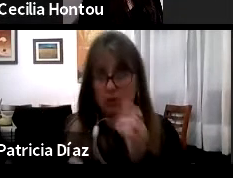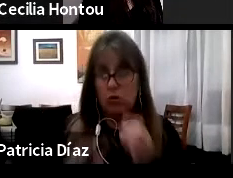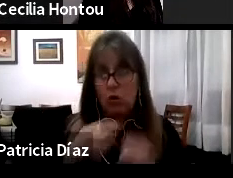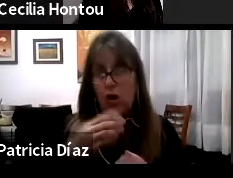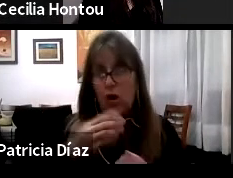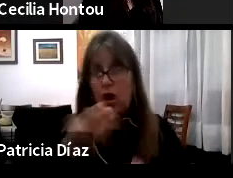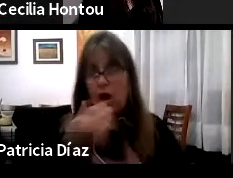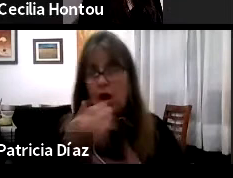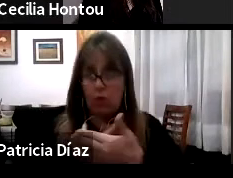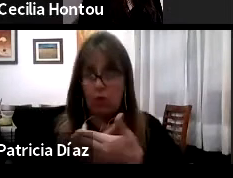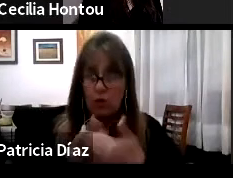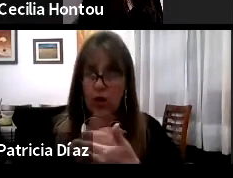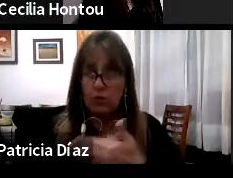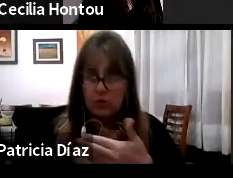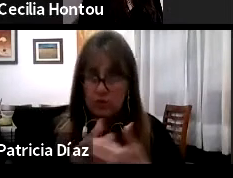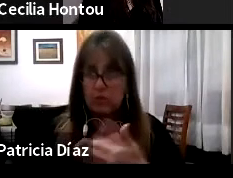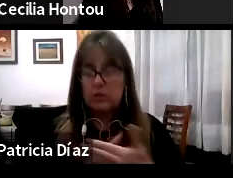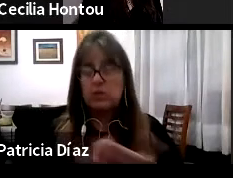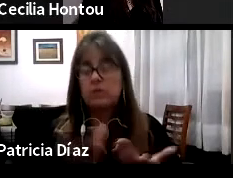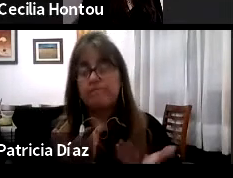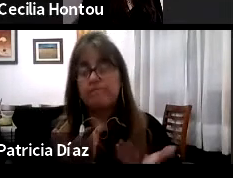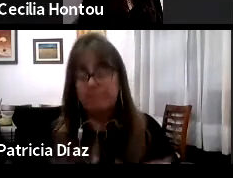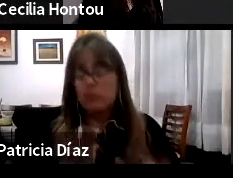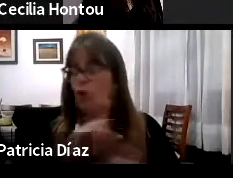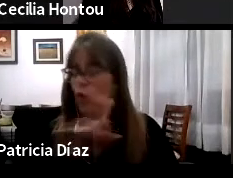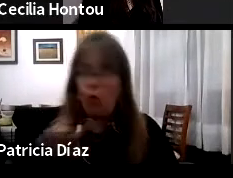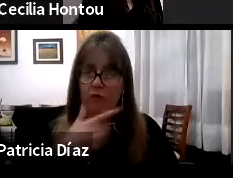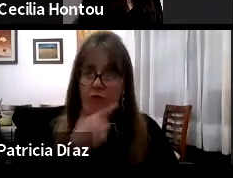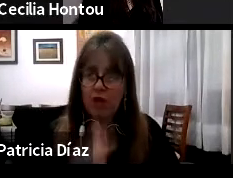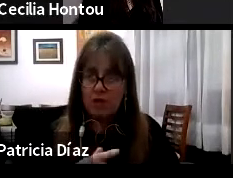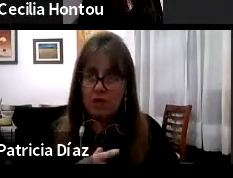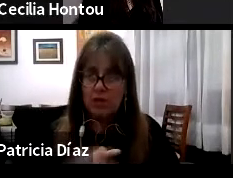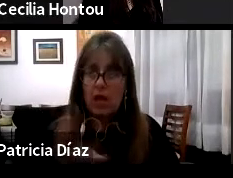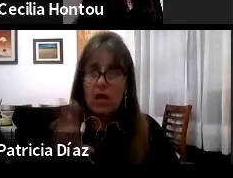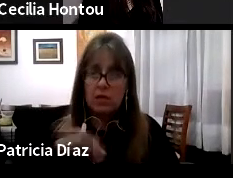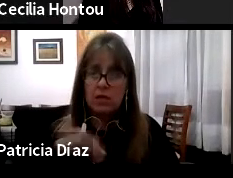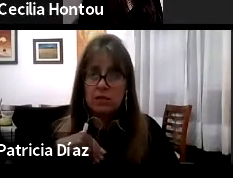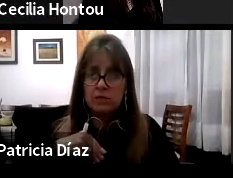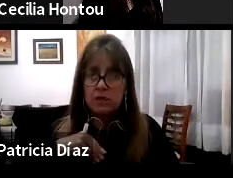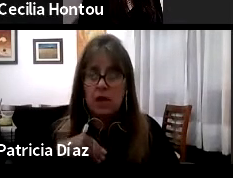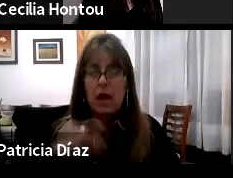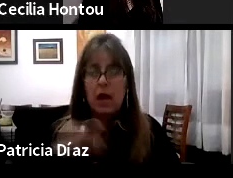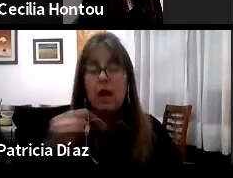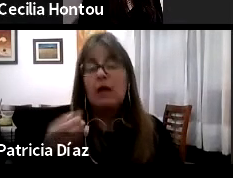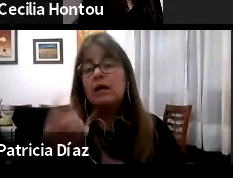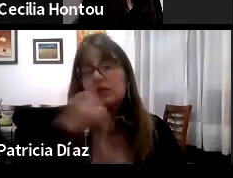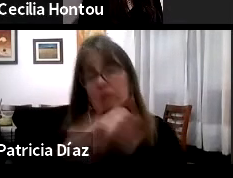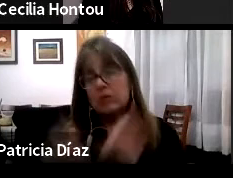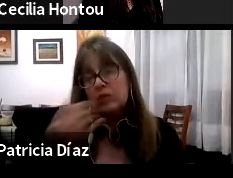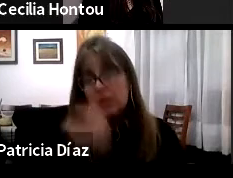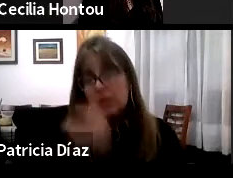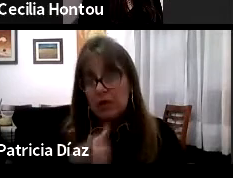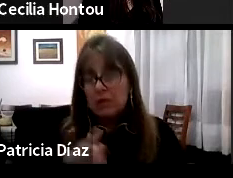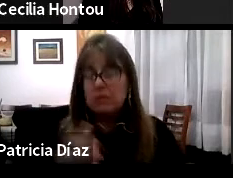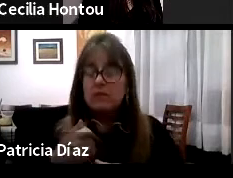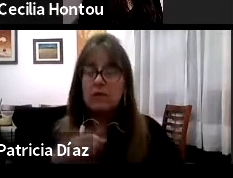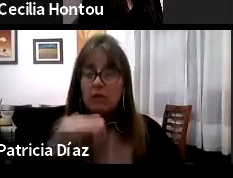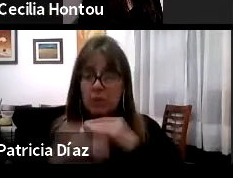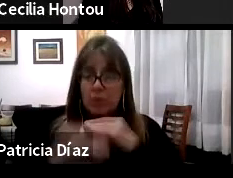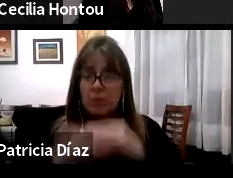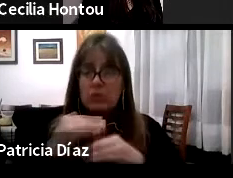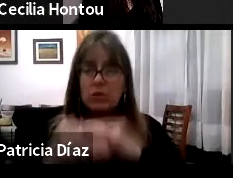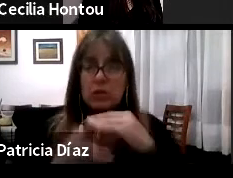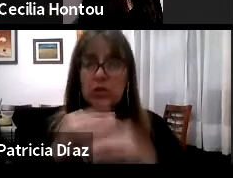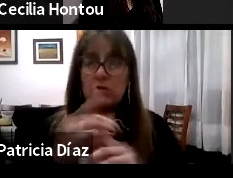persona con esta patología no es fácil. Aceptar la noticia y todo el proceso no es fácil. Y más a veces cuando tu núcleo